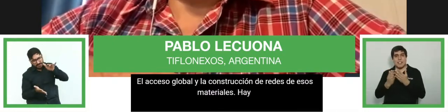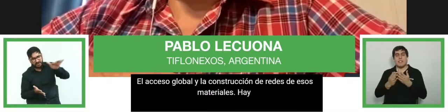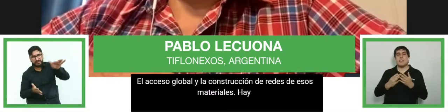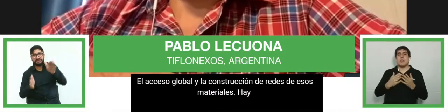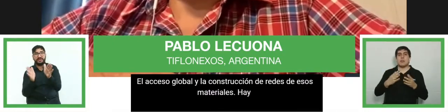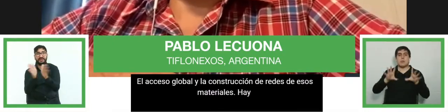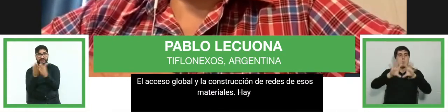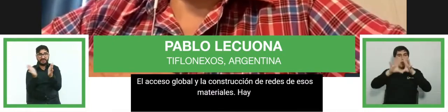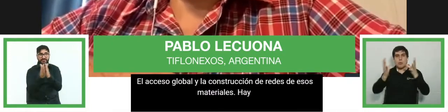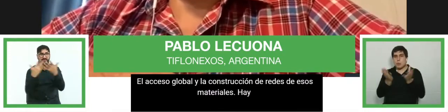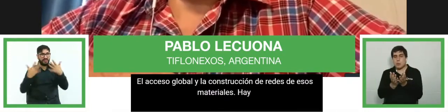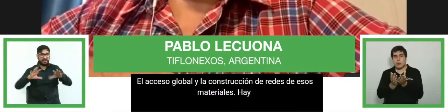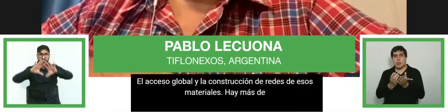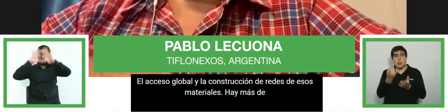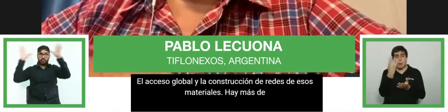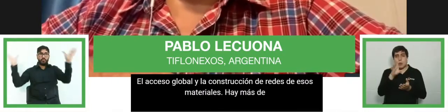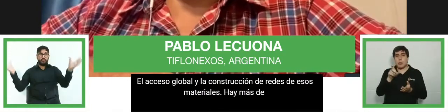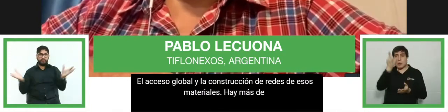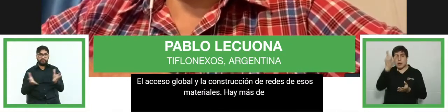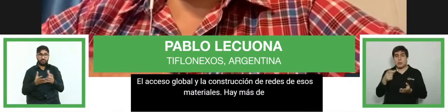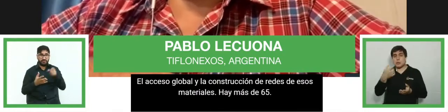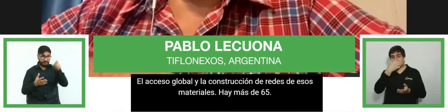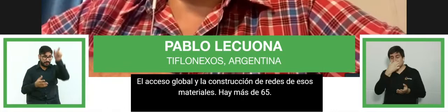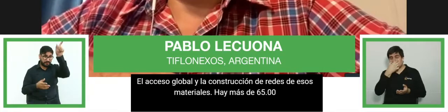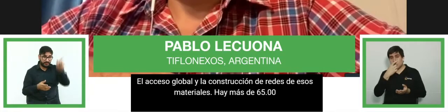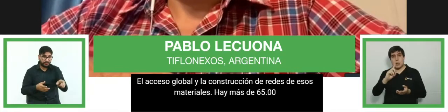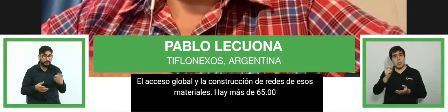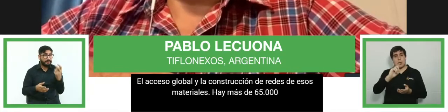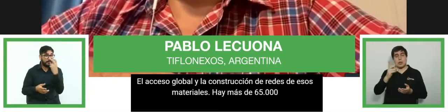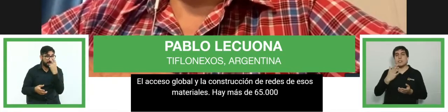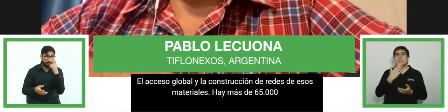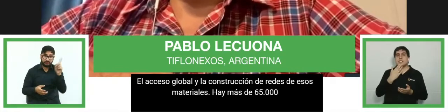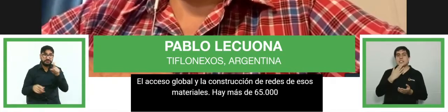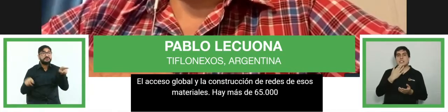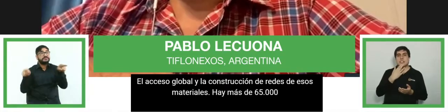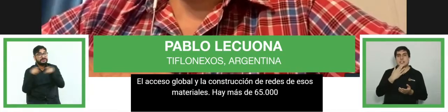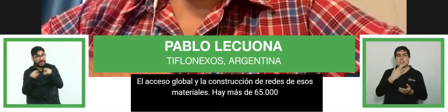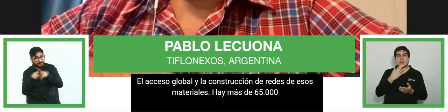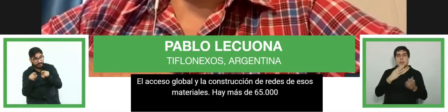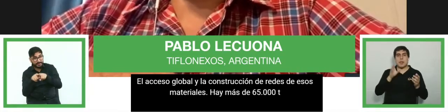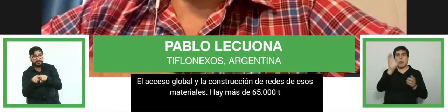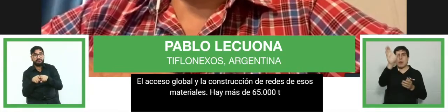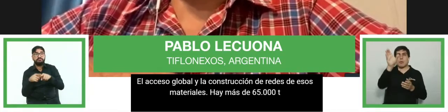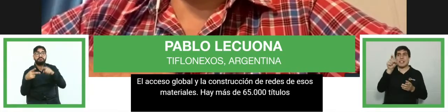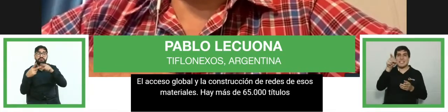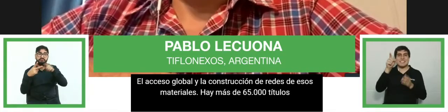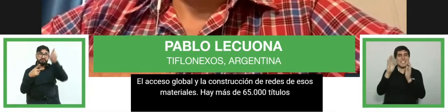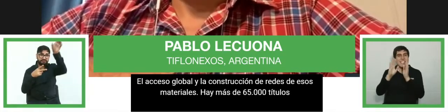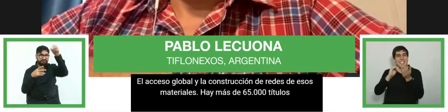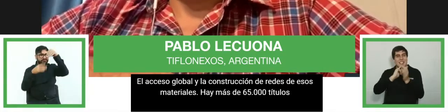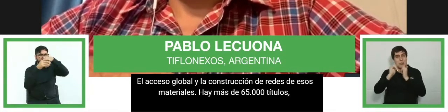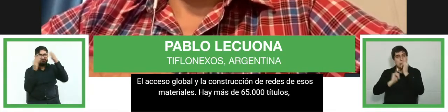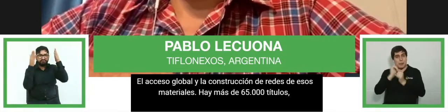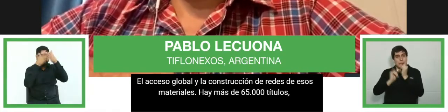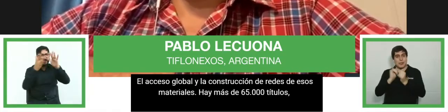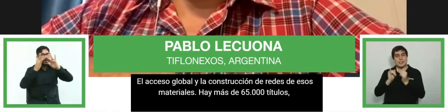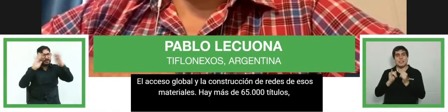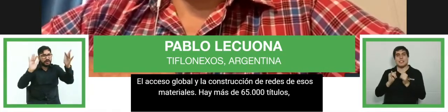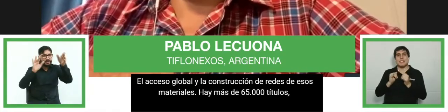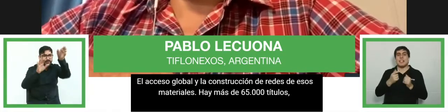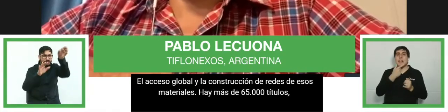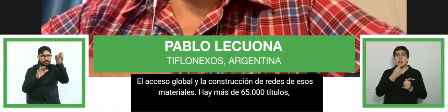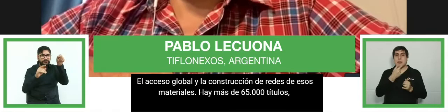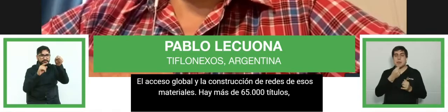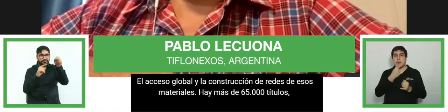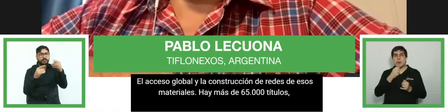no solo para personas con discapacidad visual, sino que un libro digital, un libro de texto digital accesible también facilita